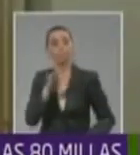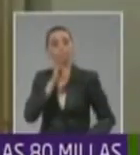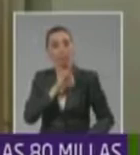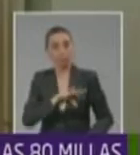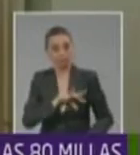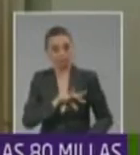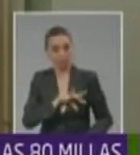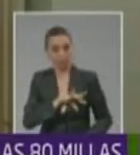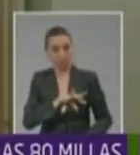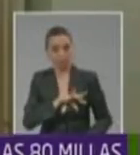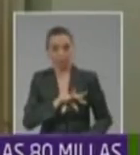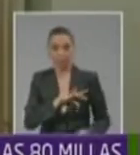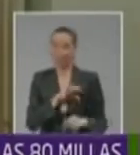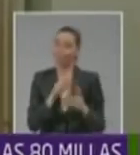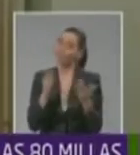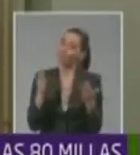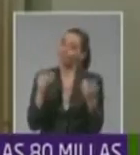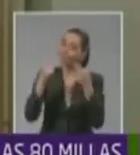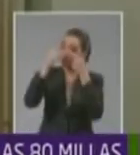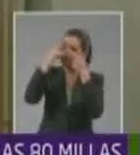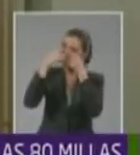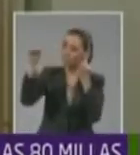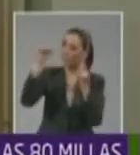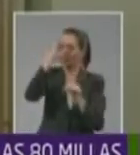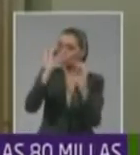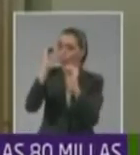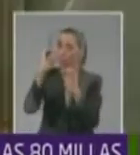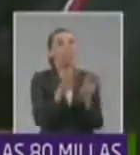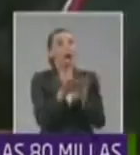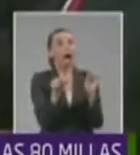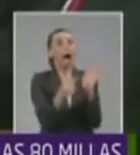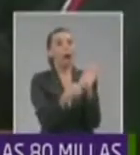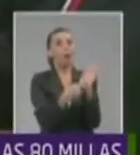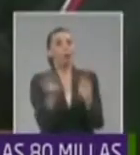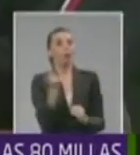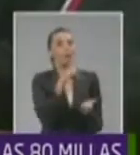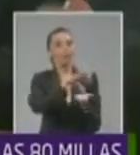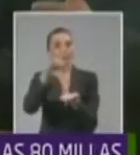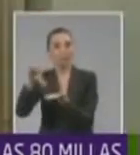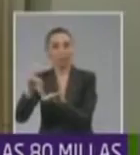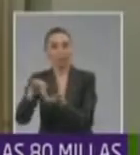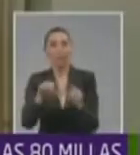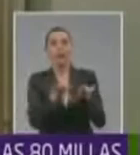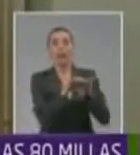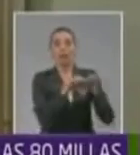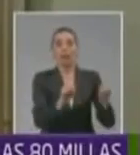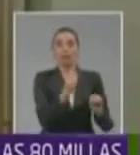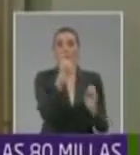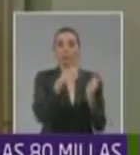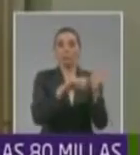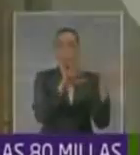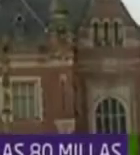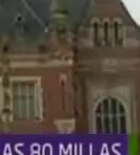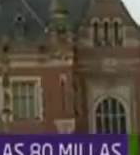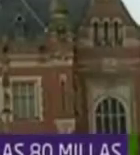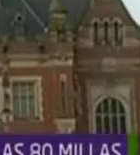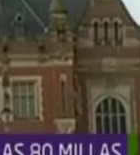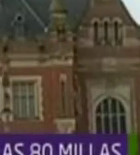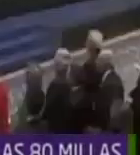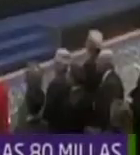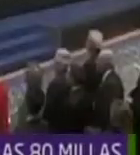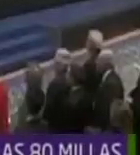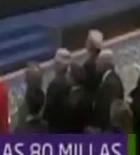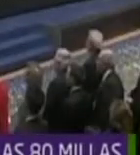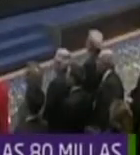Chile discrepa de esta decisión de la mayoría de la Corte. Ni con pizarra ni mapa se entendió esta decisión